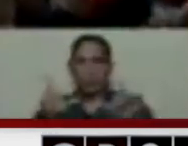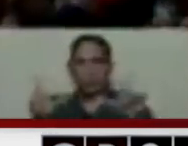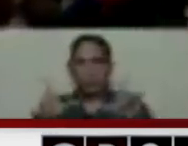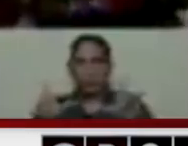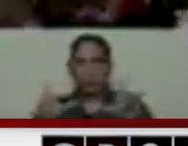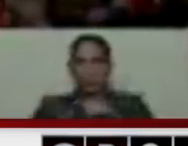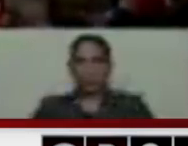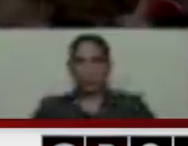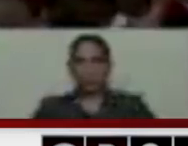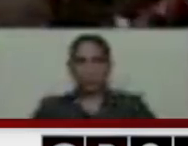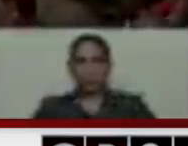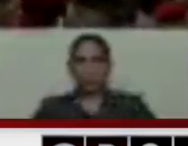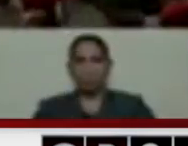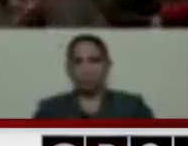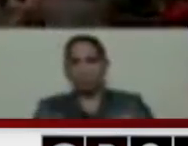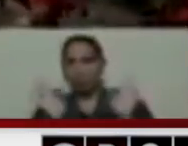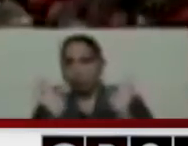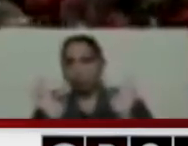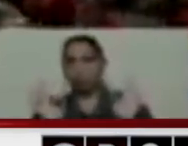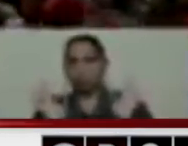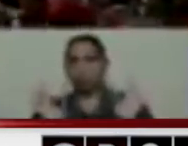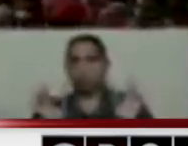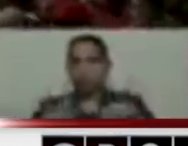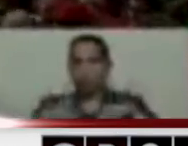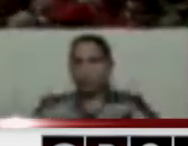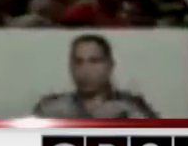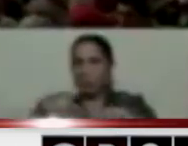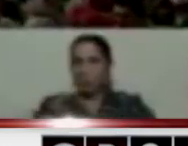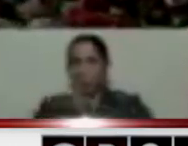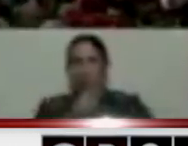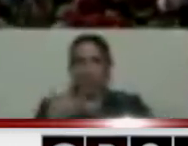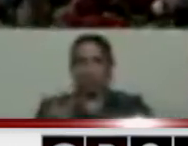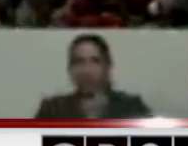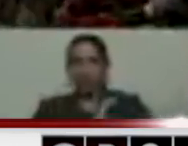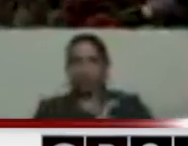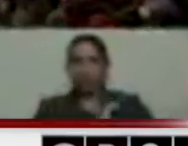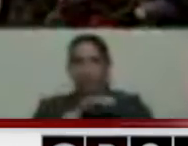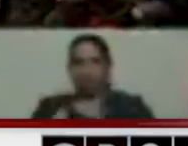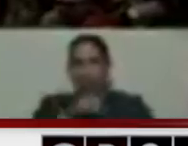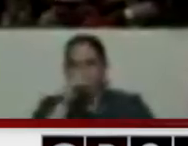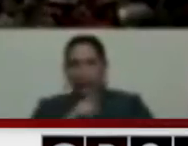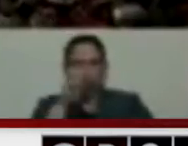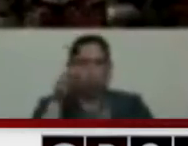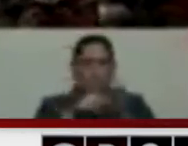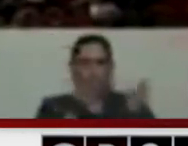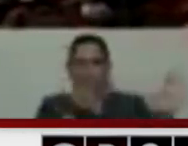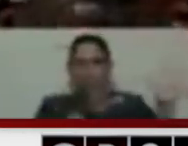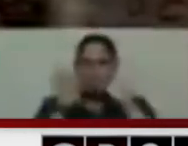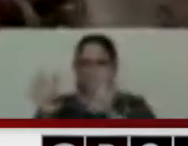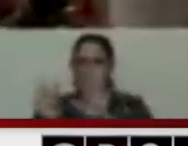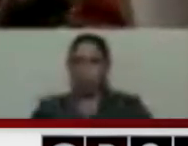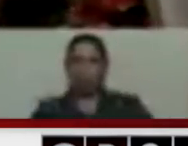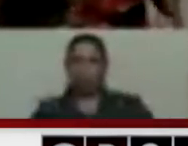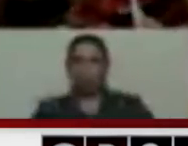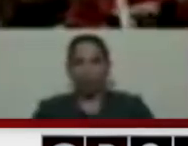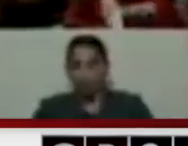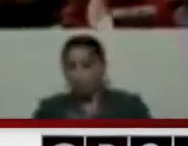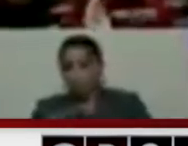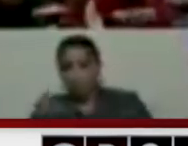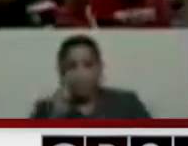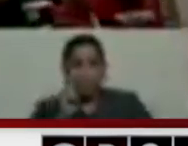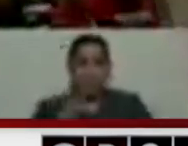se perdió el miedo. Lo importante es que ya la comunidad internacional nunca se había dado. Tomó una posición clara frente a un nuevo gobierno. Que